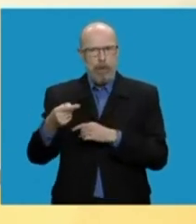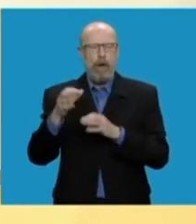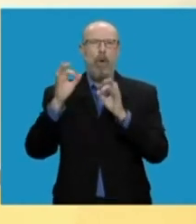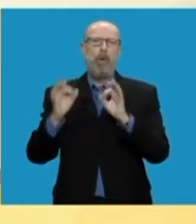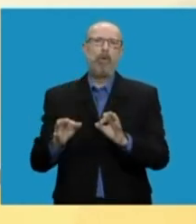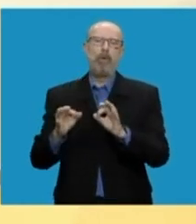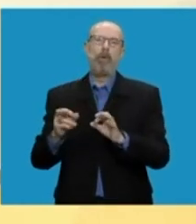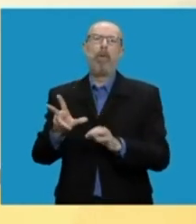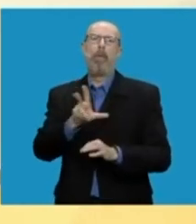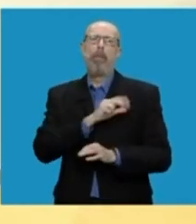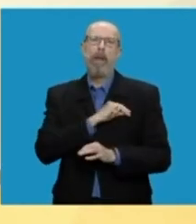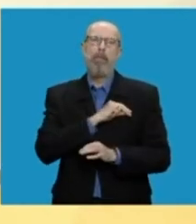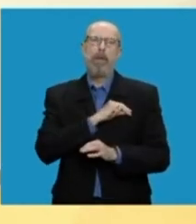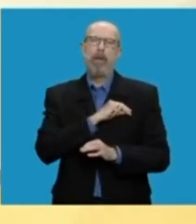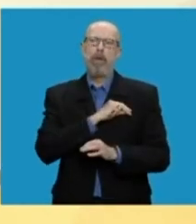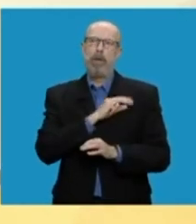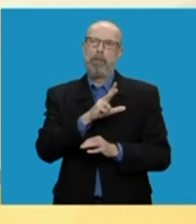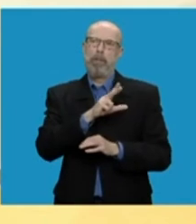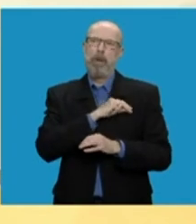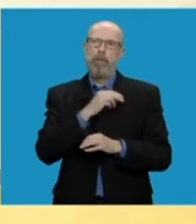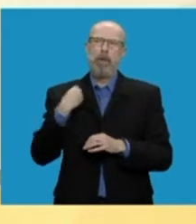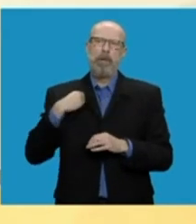premio de los Club de Alicias.